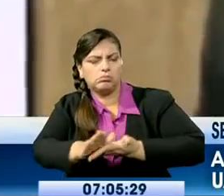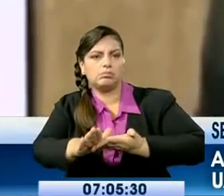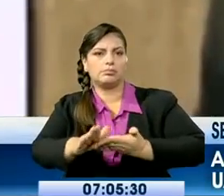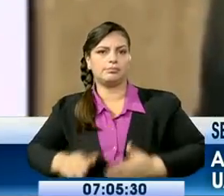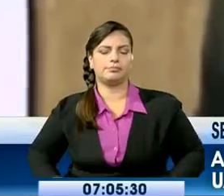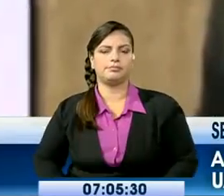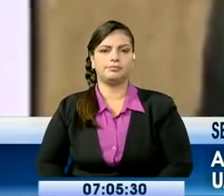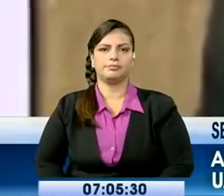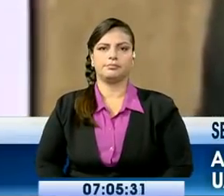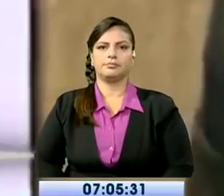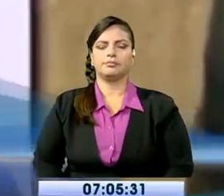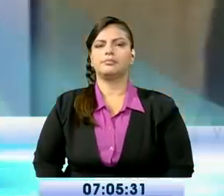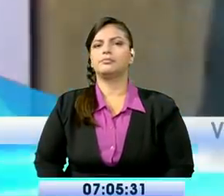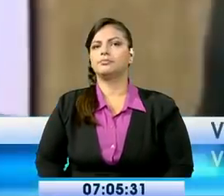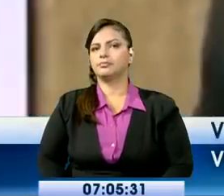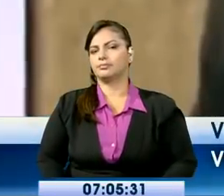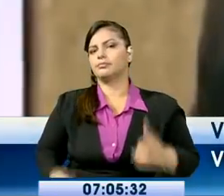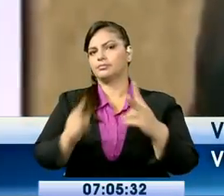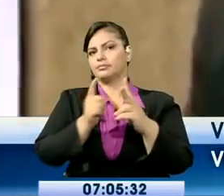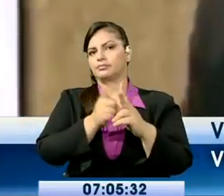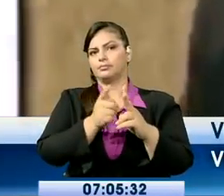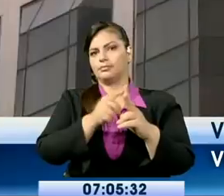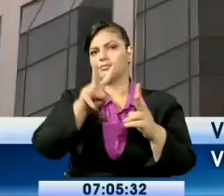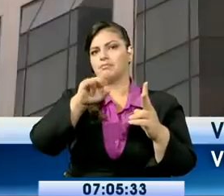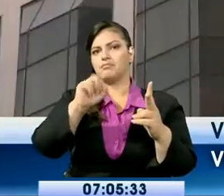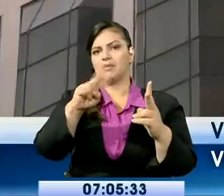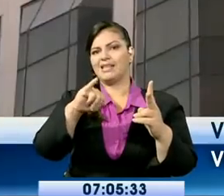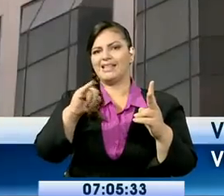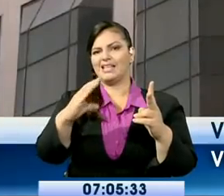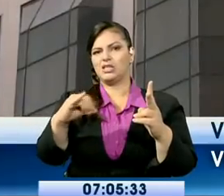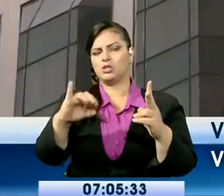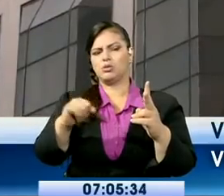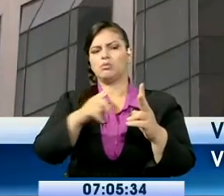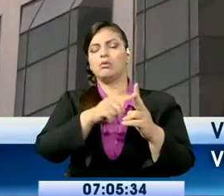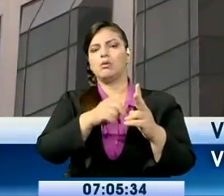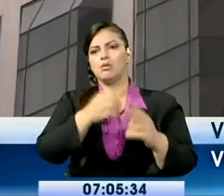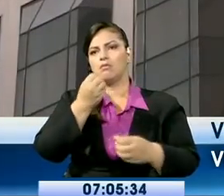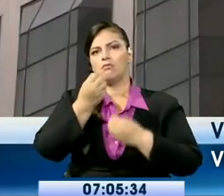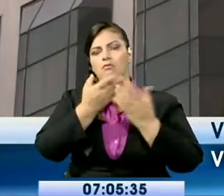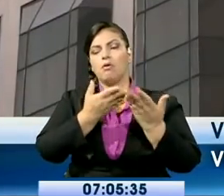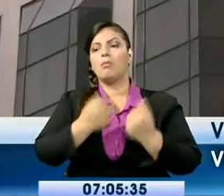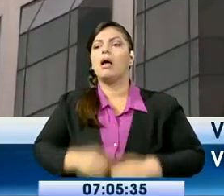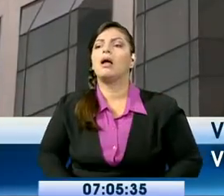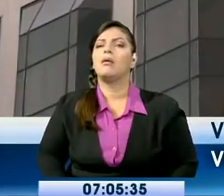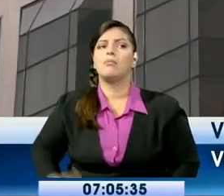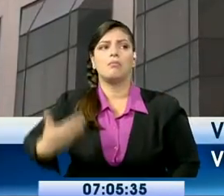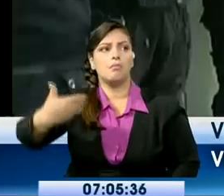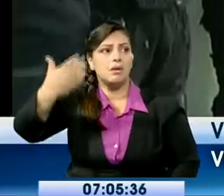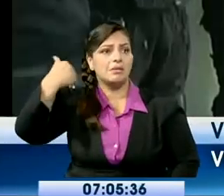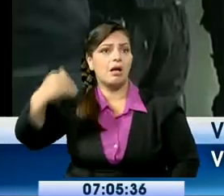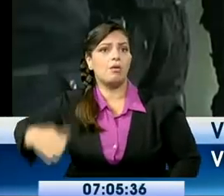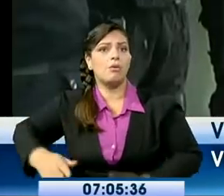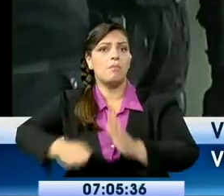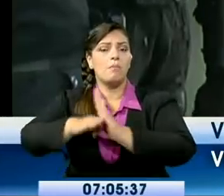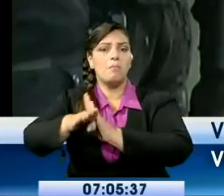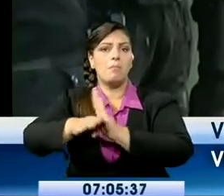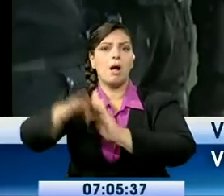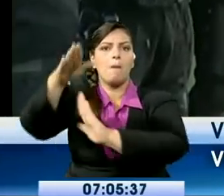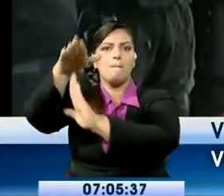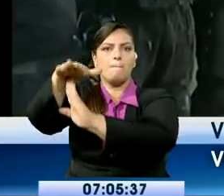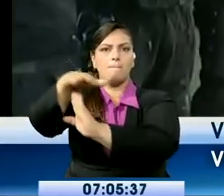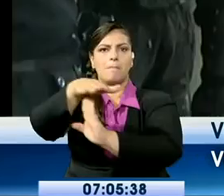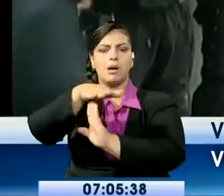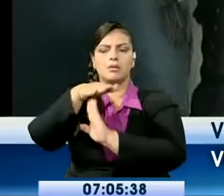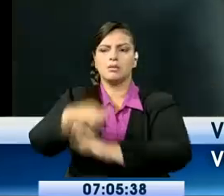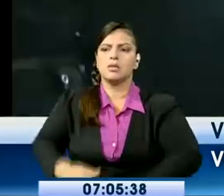de Vinicio Alvarado tampoco se contemplaron un crédito con el Banco del Pacífico, cuyo monto no fue precisado, y la venta